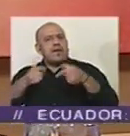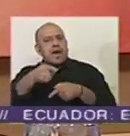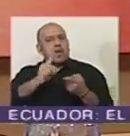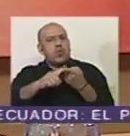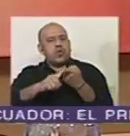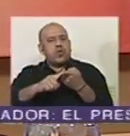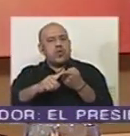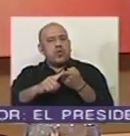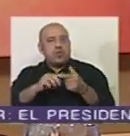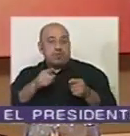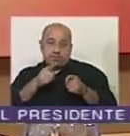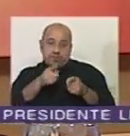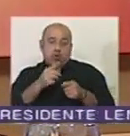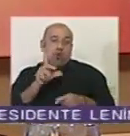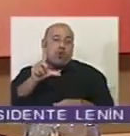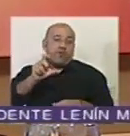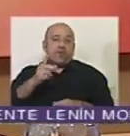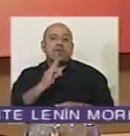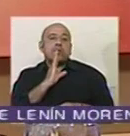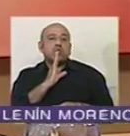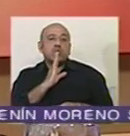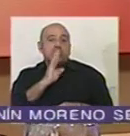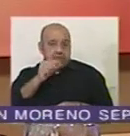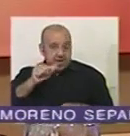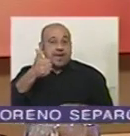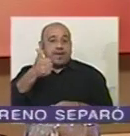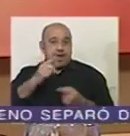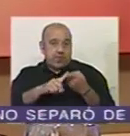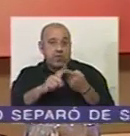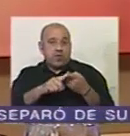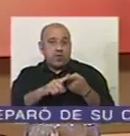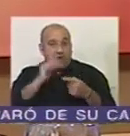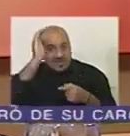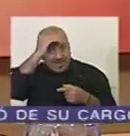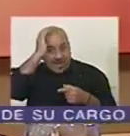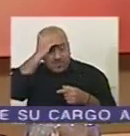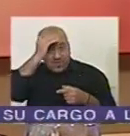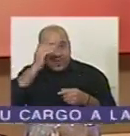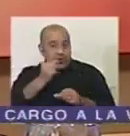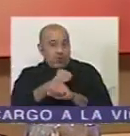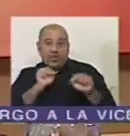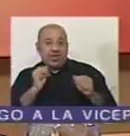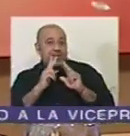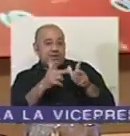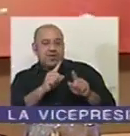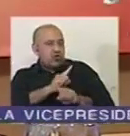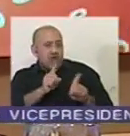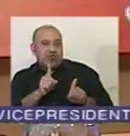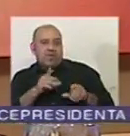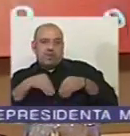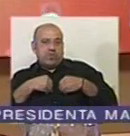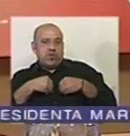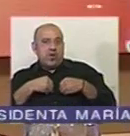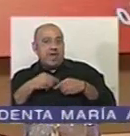Claramente es el terreno de Estados Unidos, sí, ¿no? Por supuesto, Trump no podía darse el lujo de romper ese acuerdo. Lo que quería era